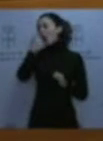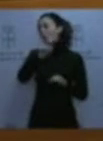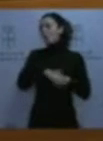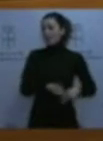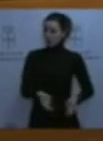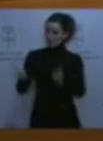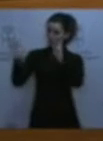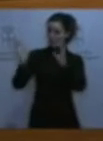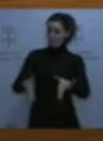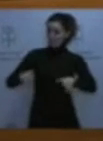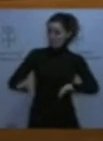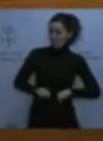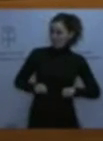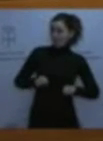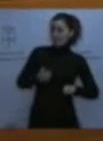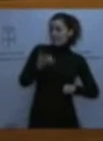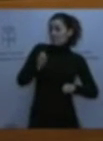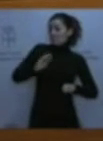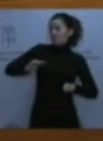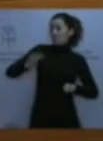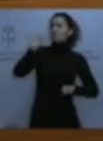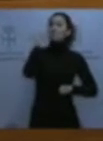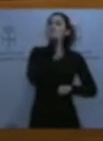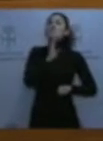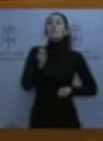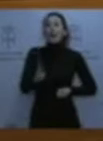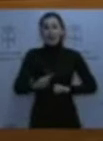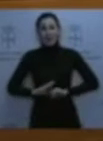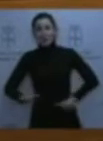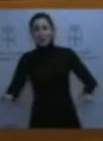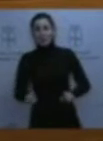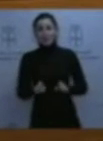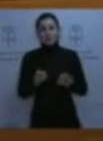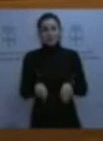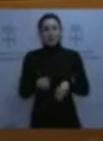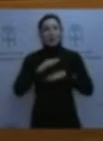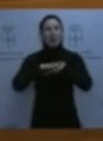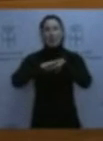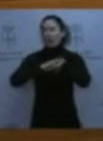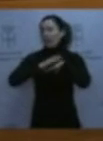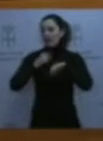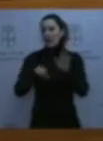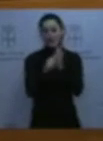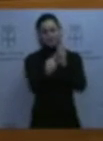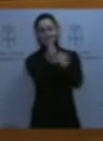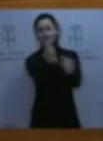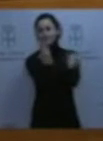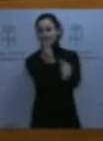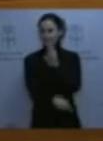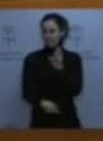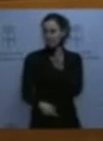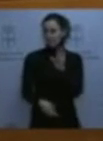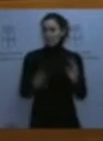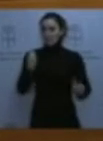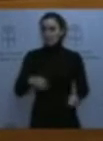en adopción sin el consentimiento de la madre. La obediencia al marido venía establecida por ley y la falta de capacidad